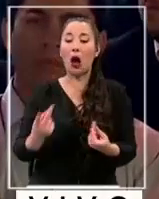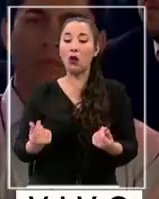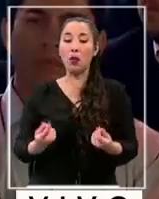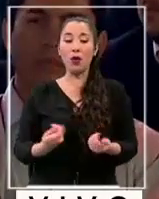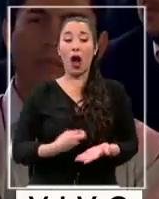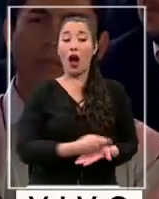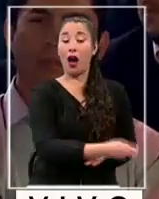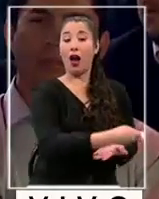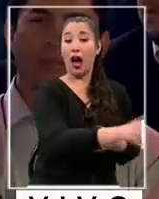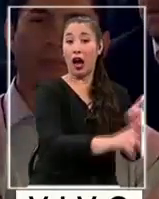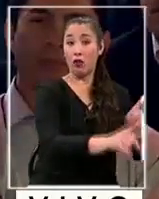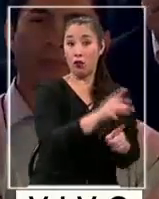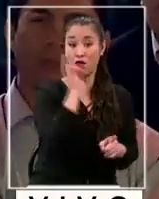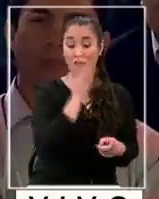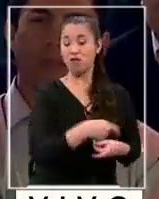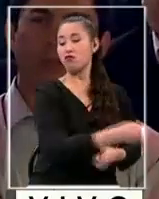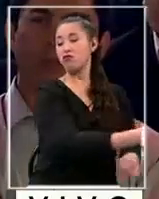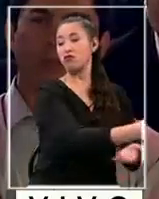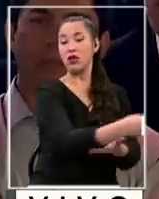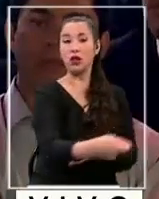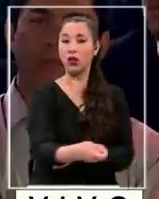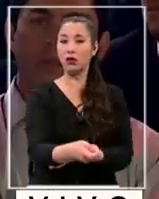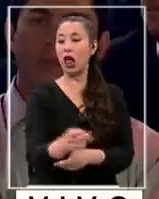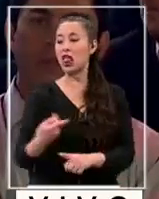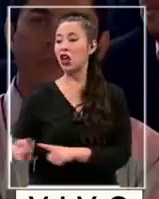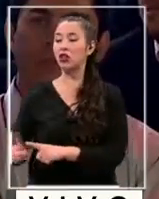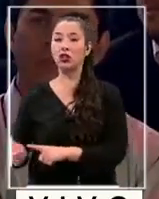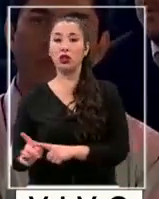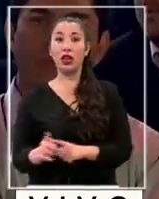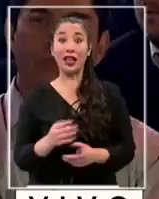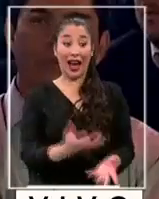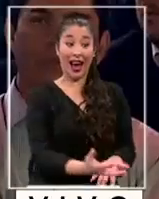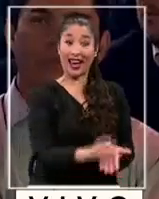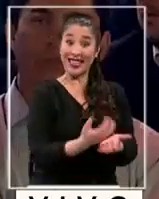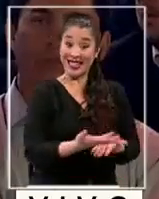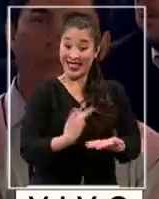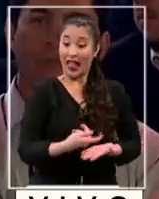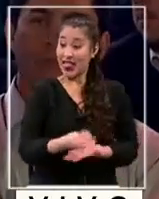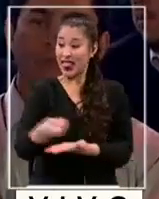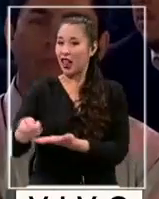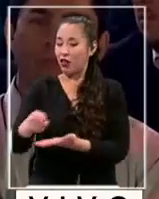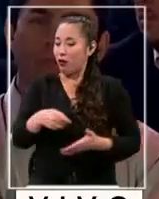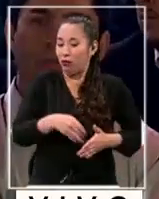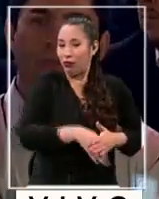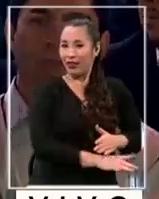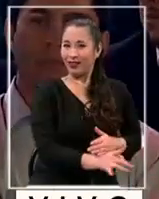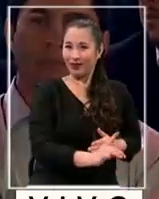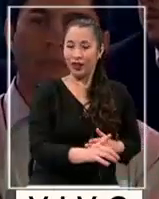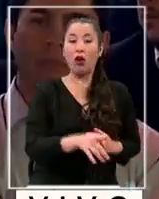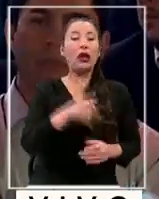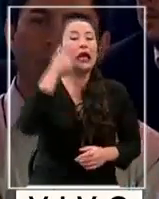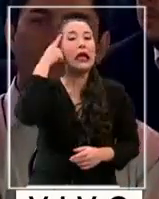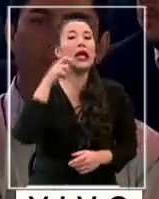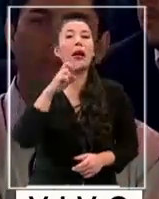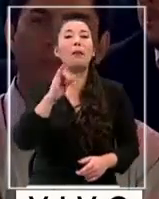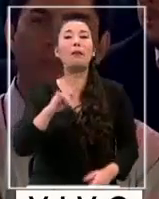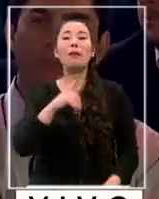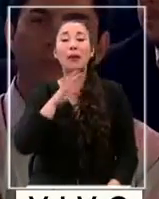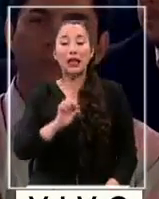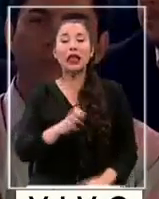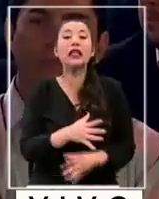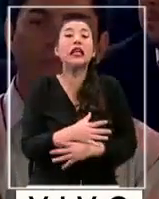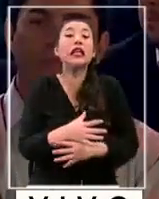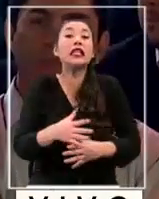unos pocos y que no les gusta distribuir las utilidades. O que creen que el PIB y el crecimiento son las